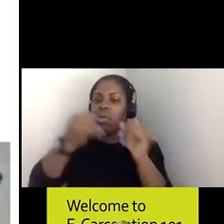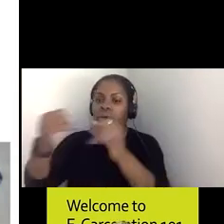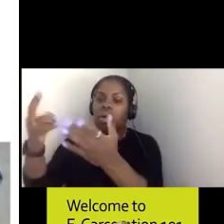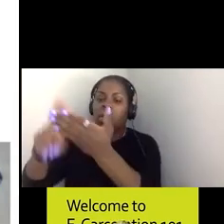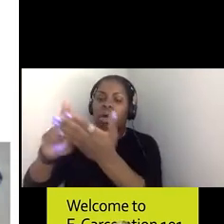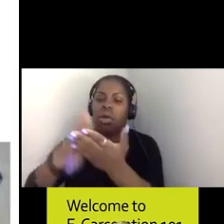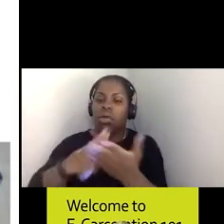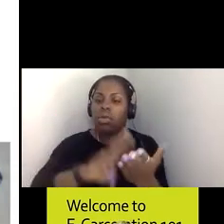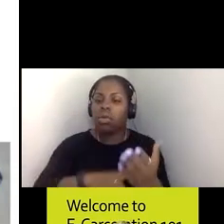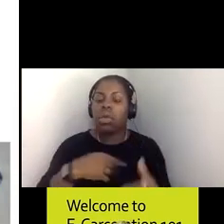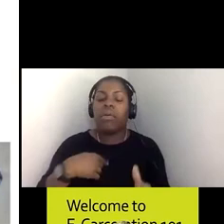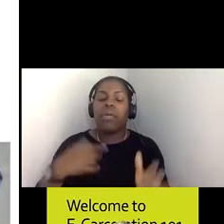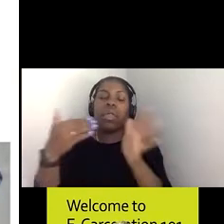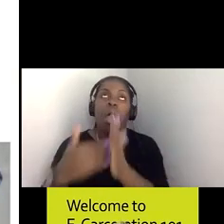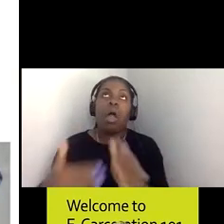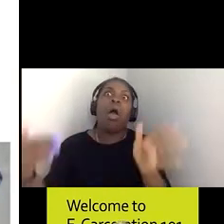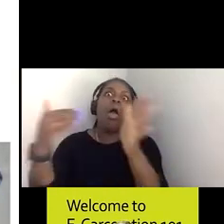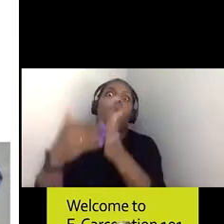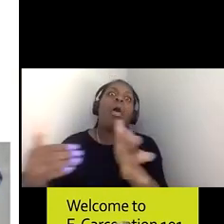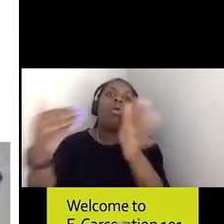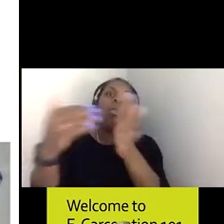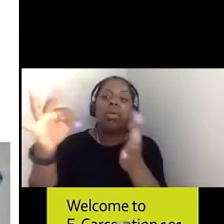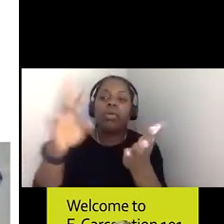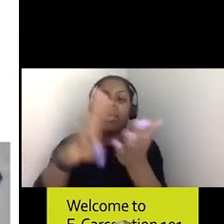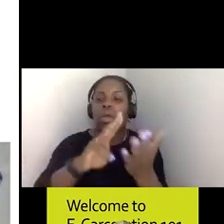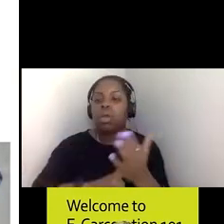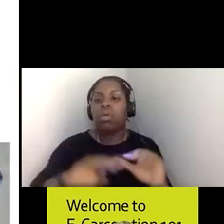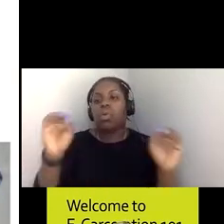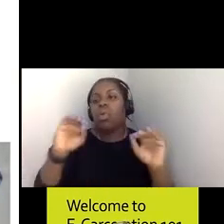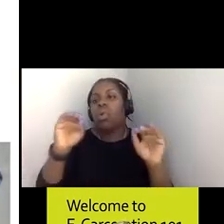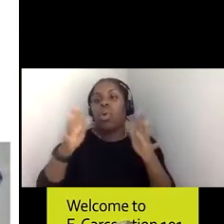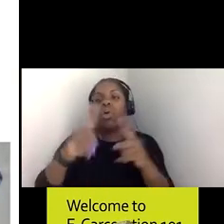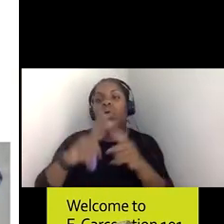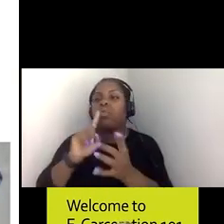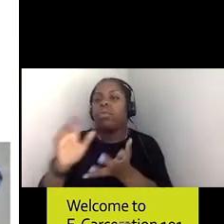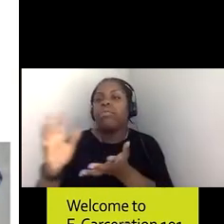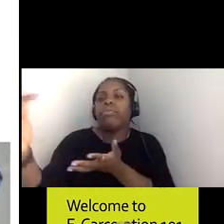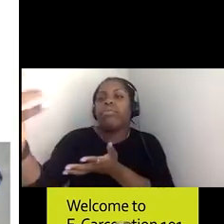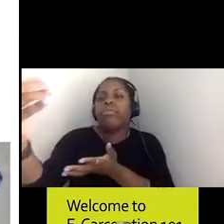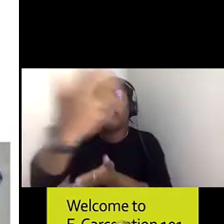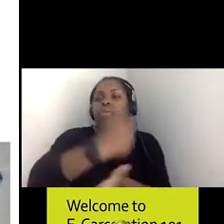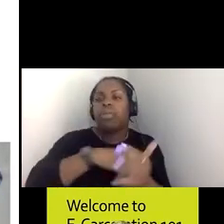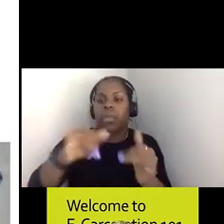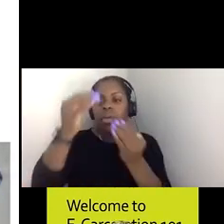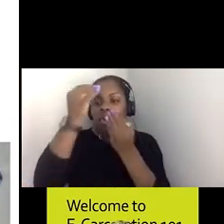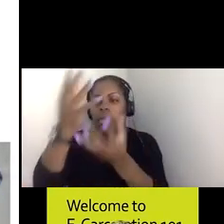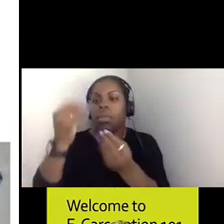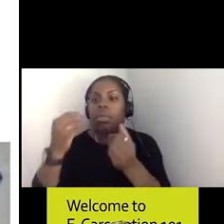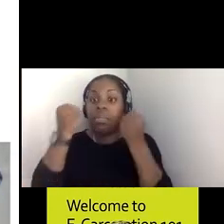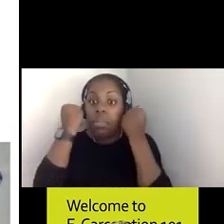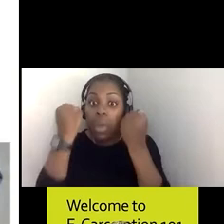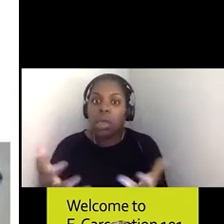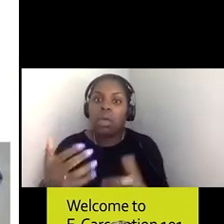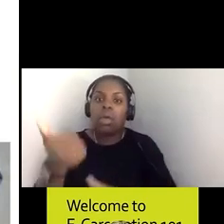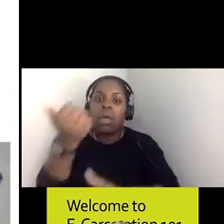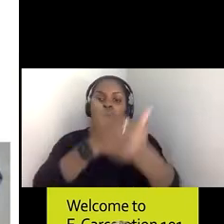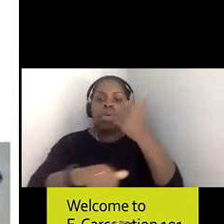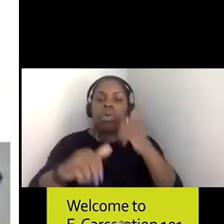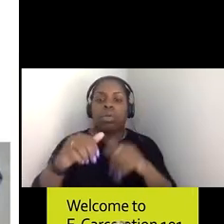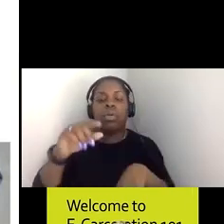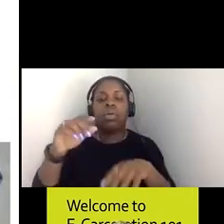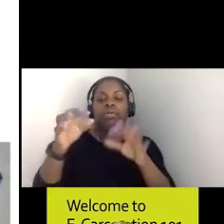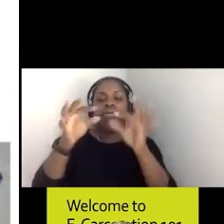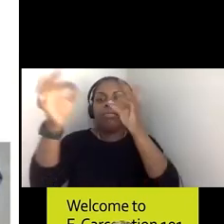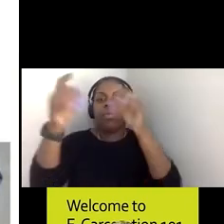propios contratos individuales, miles de contratos. No hay manera de coger esa información y juntarla. Muchos de